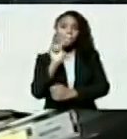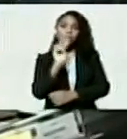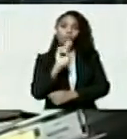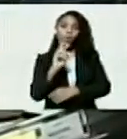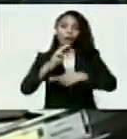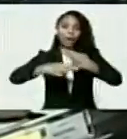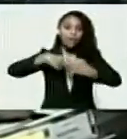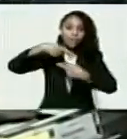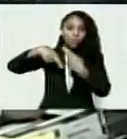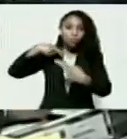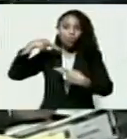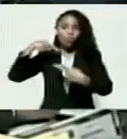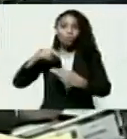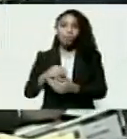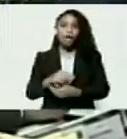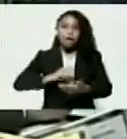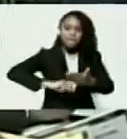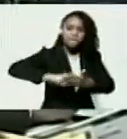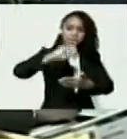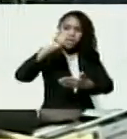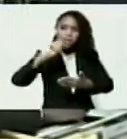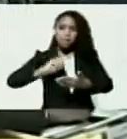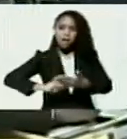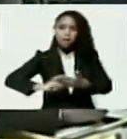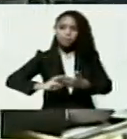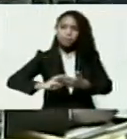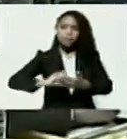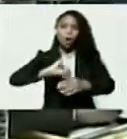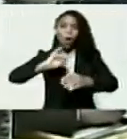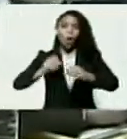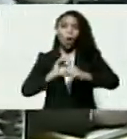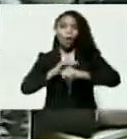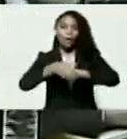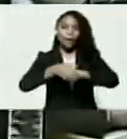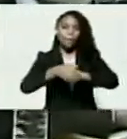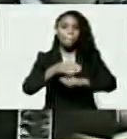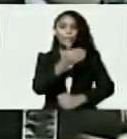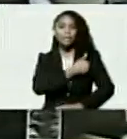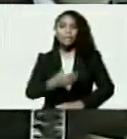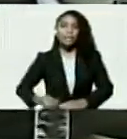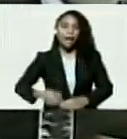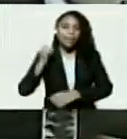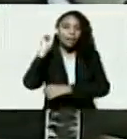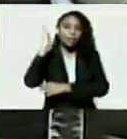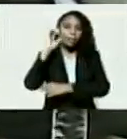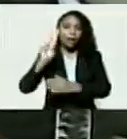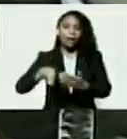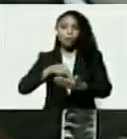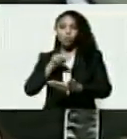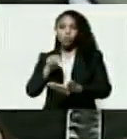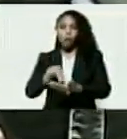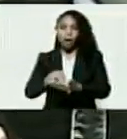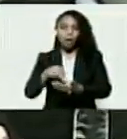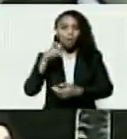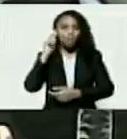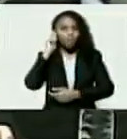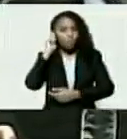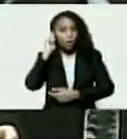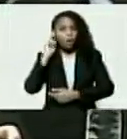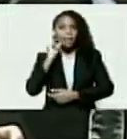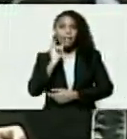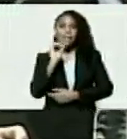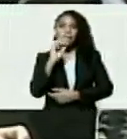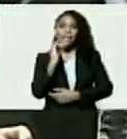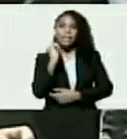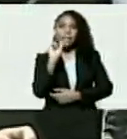revolución bolivariana. Firman Jorge Rodríguez Gómez, presidente de la Asamblea Nacional, María Iris